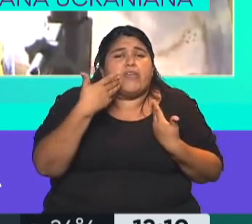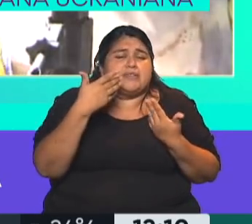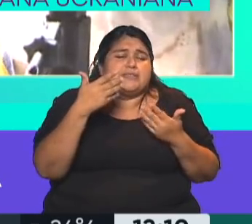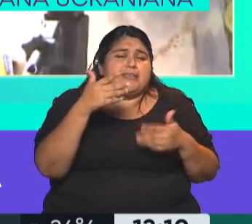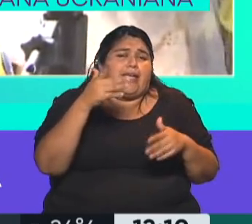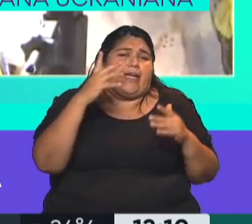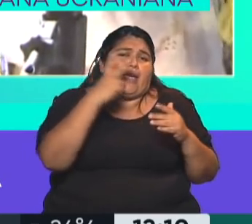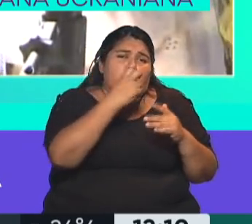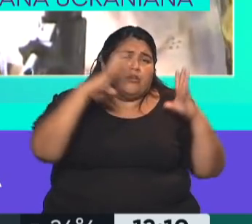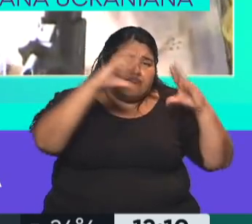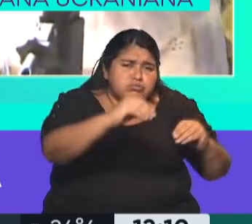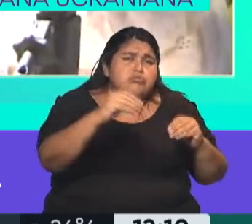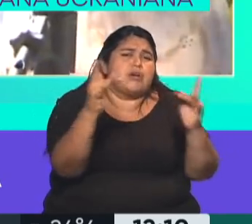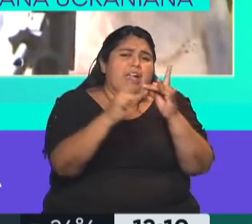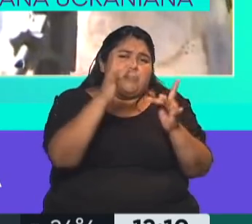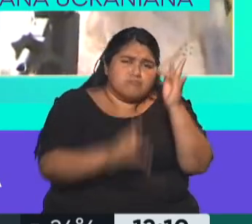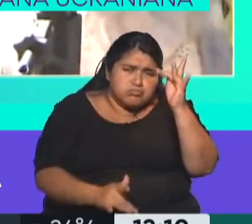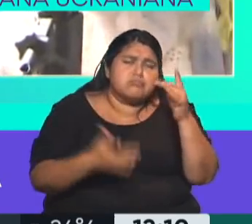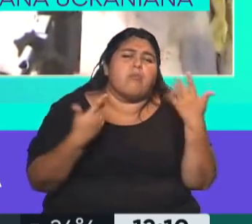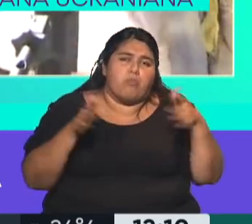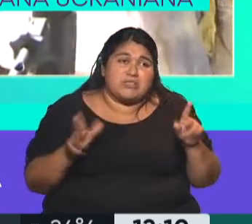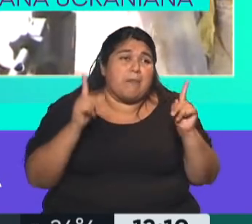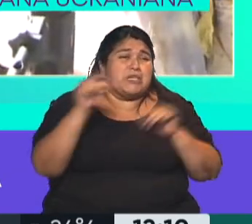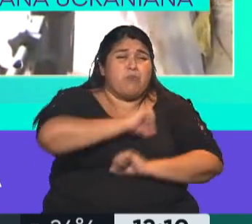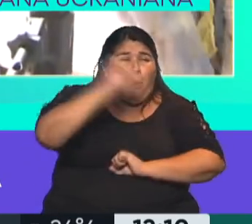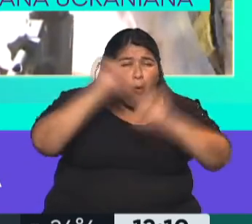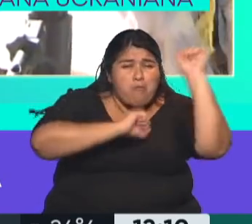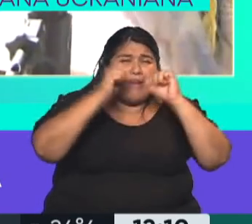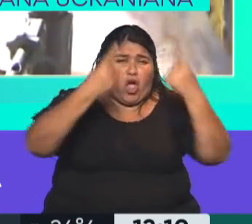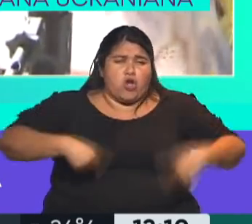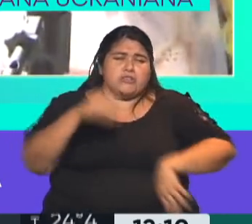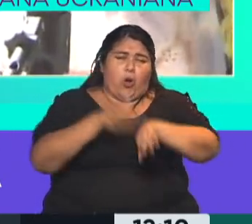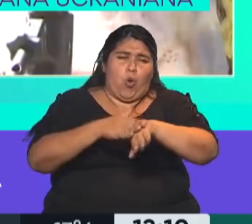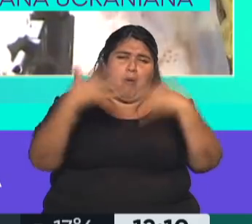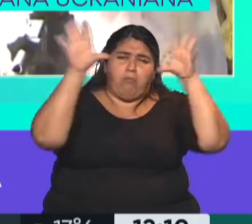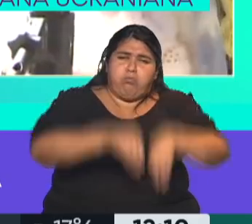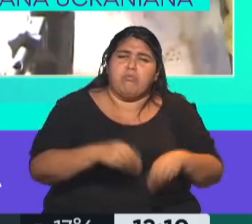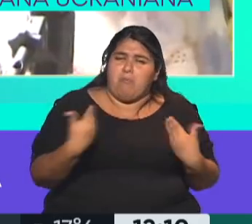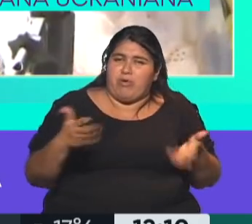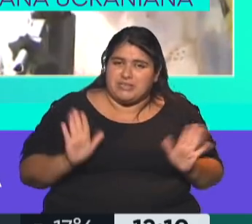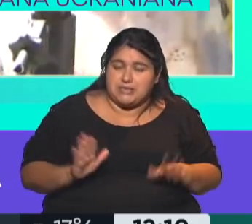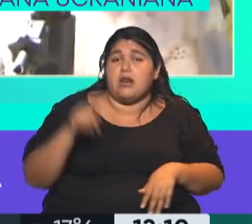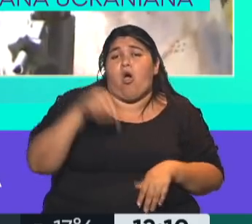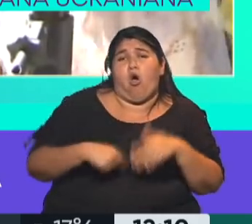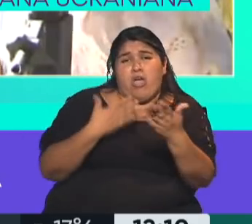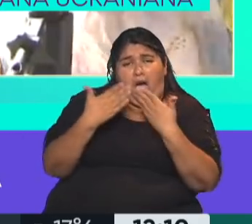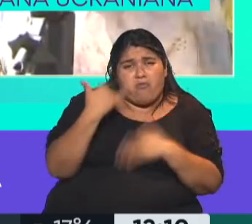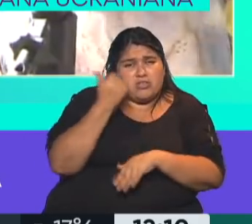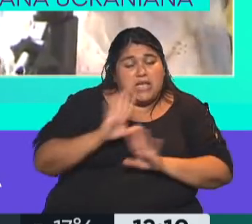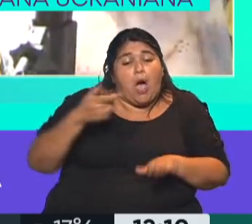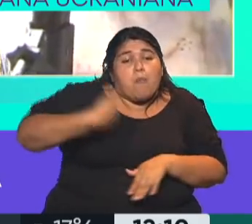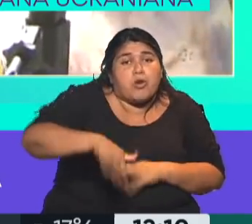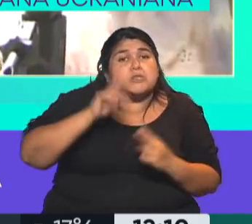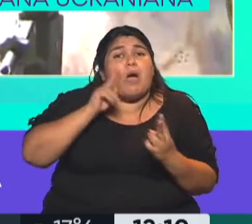sin luz y sin internet en cualquier momento por el mismo bombardeo. Así que nada, hoy volví a hablar con ella, pero no sé cuándo será la próxima vez